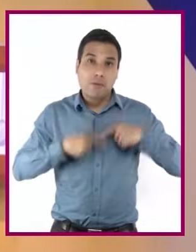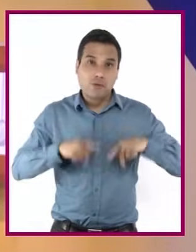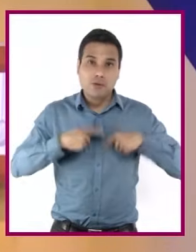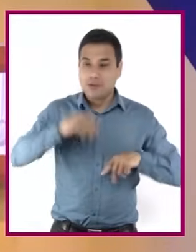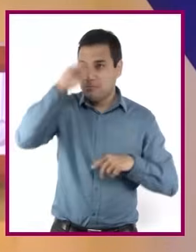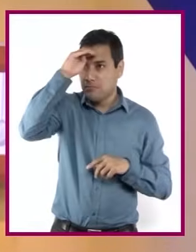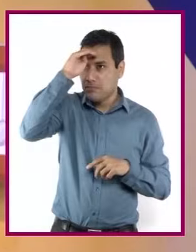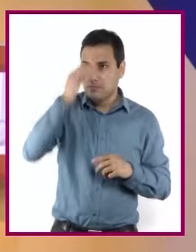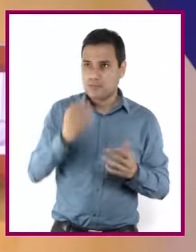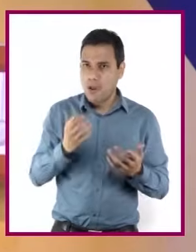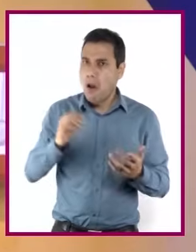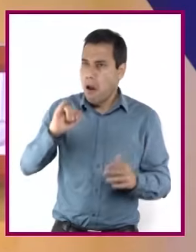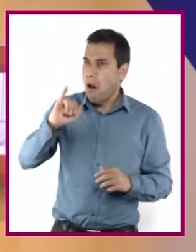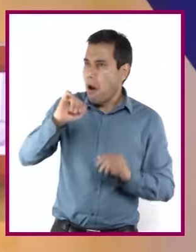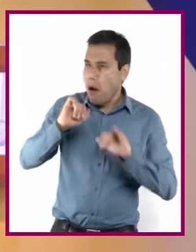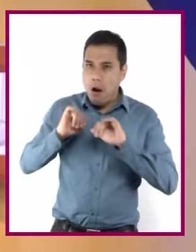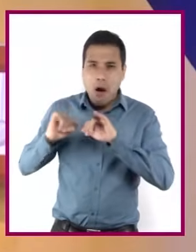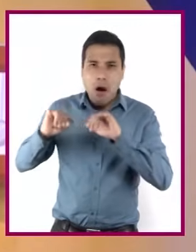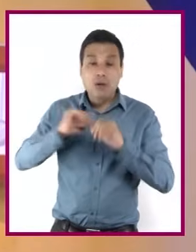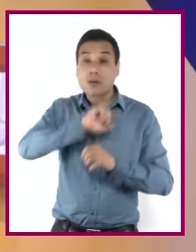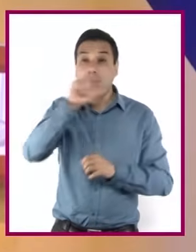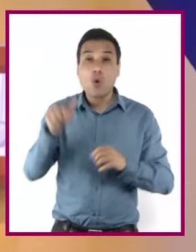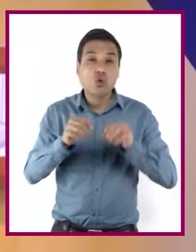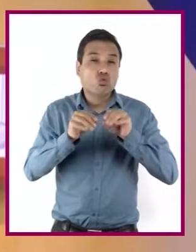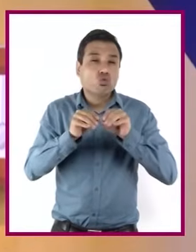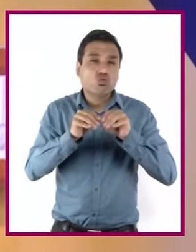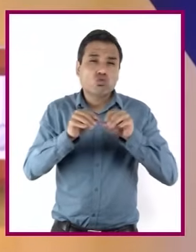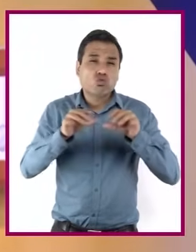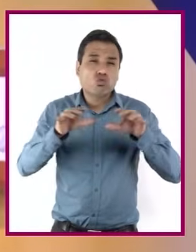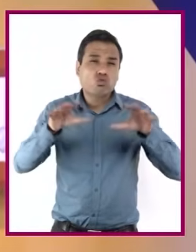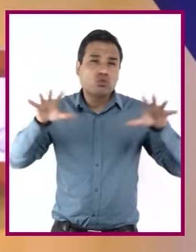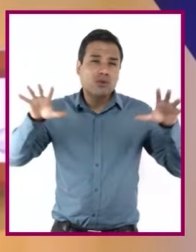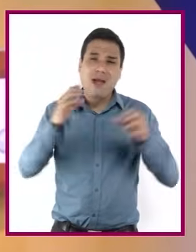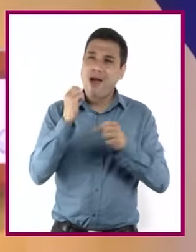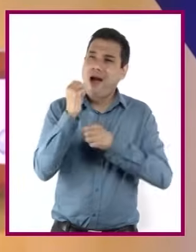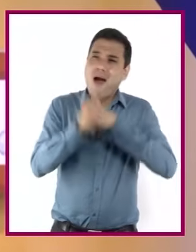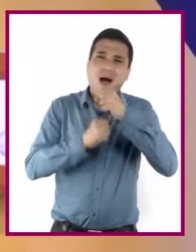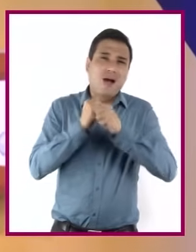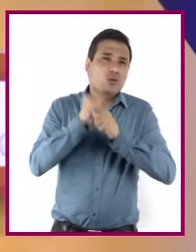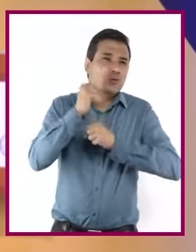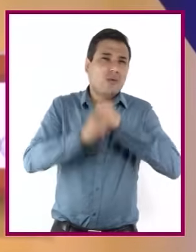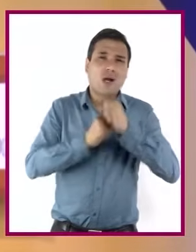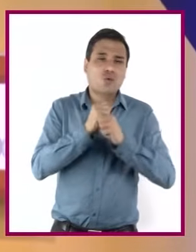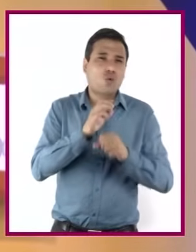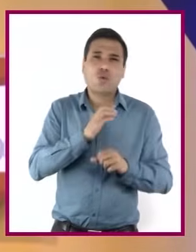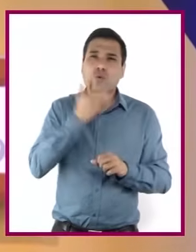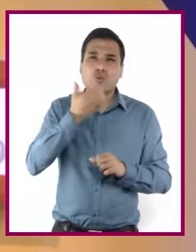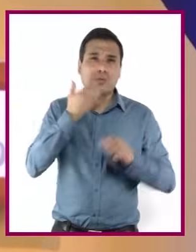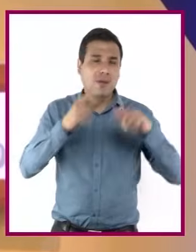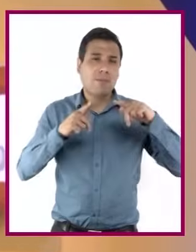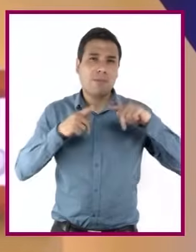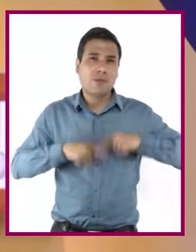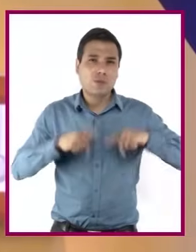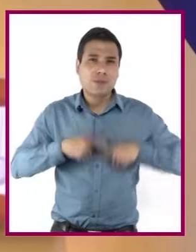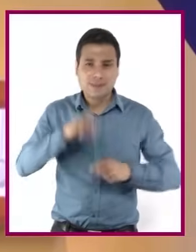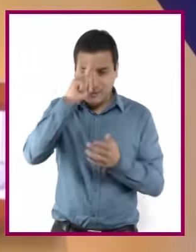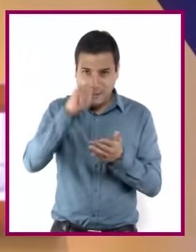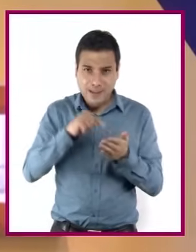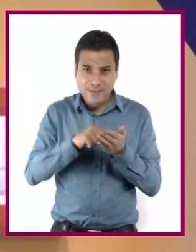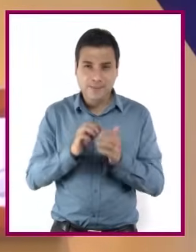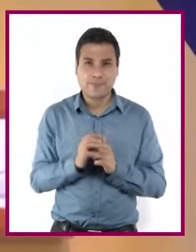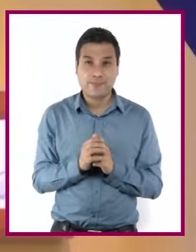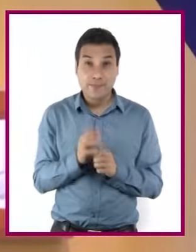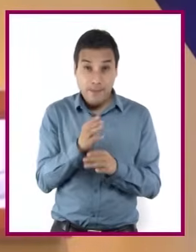personas, de tal modo que prevalecieron cientos de años en Europa. No ocurrió lo mismo con la idea de que la materia